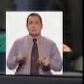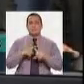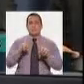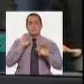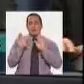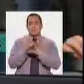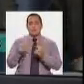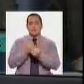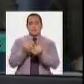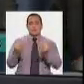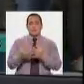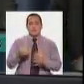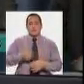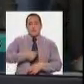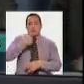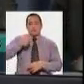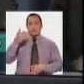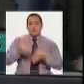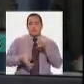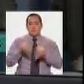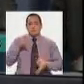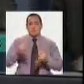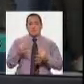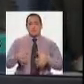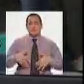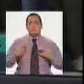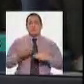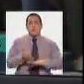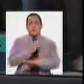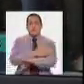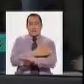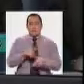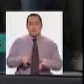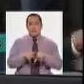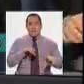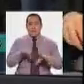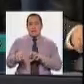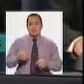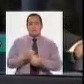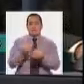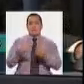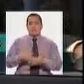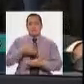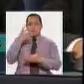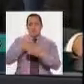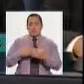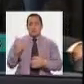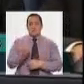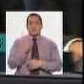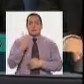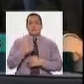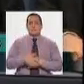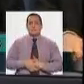las autoridades jurisdiccionales previamente realicen el peritaje técnico.